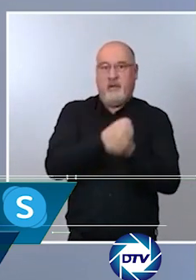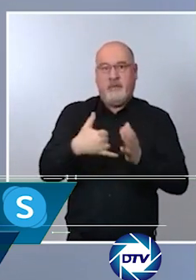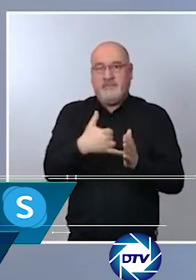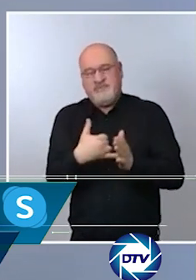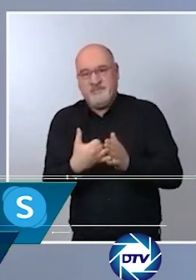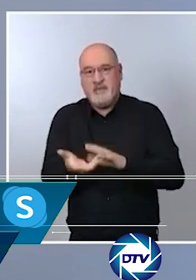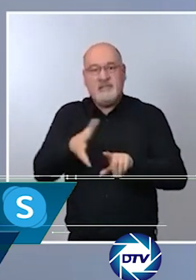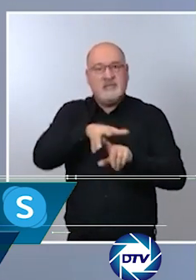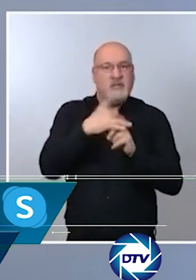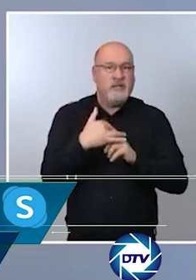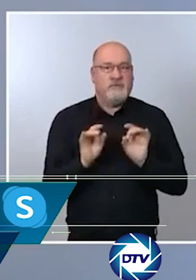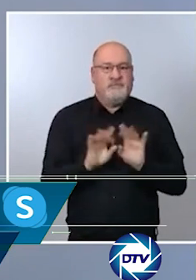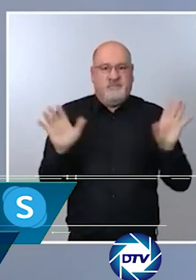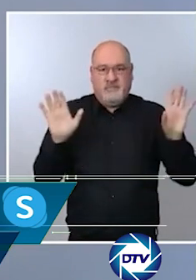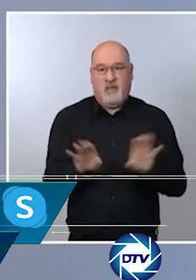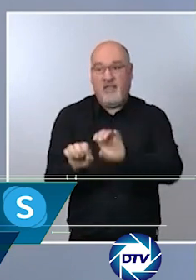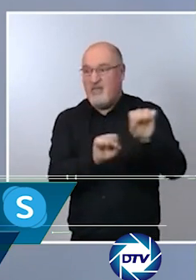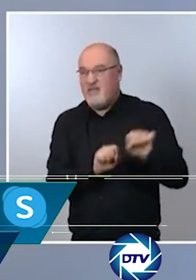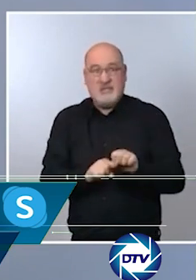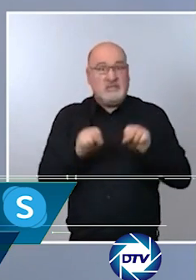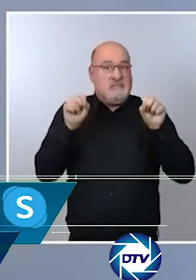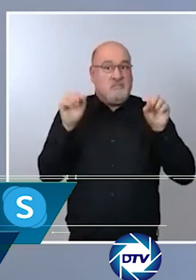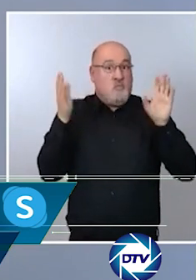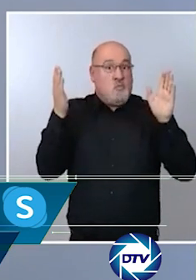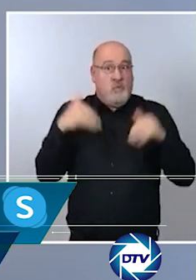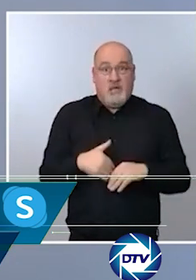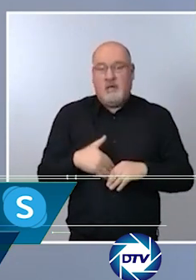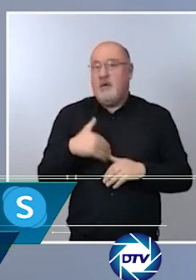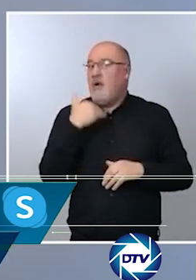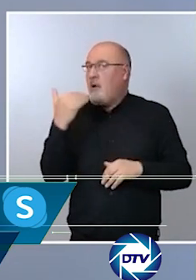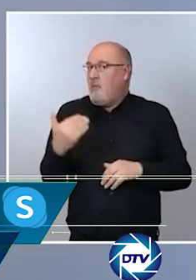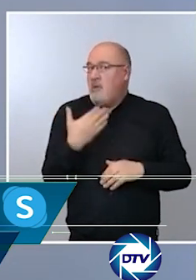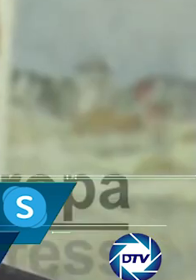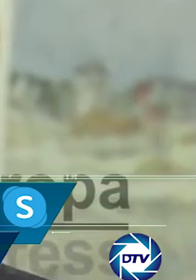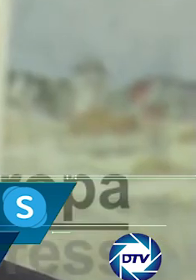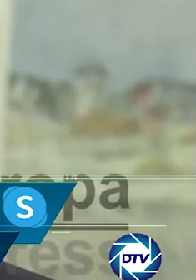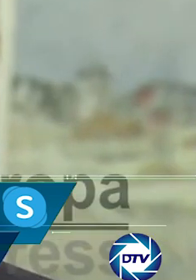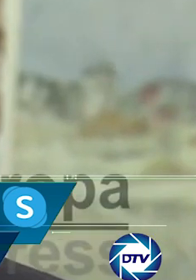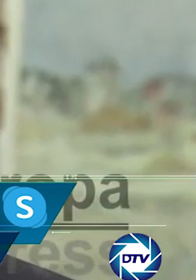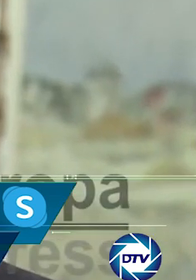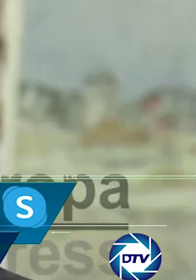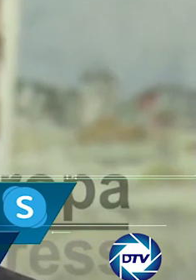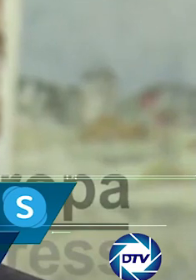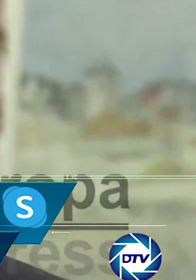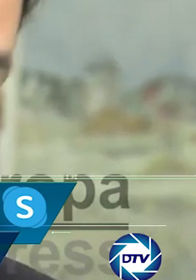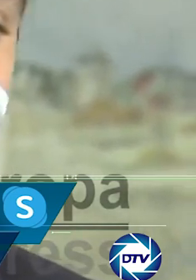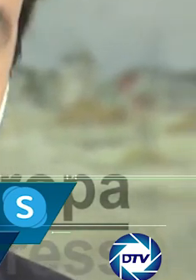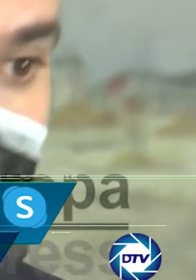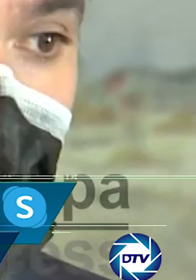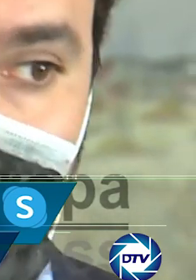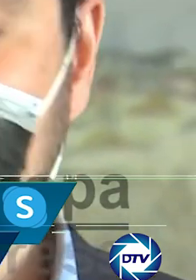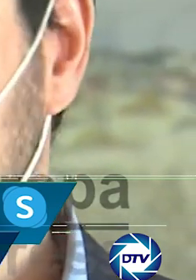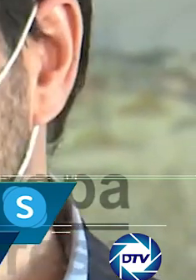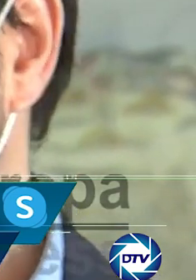por lo tanto, pues él ya es una persona políticamente muy quemada que efectivamente es más que candidato a salir del gobierno y que su